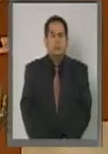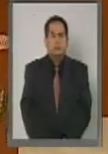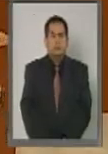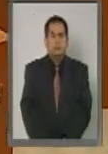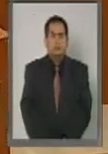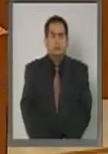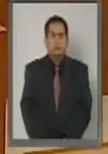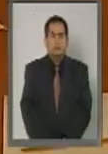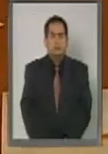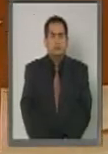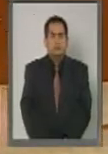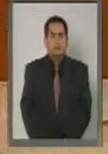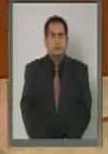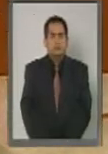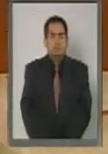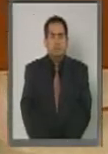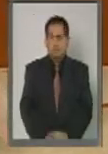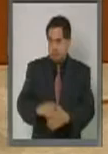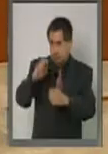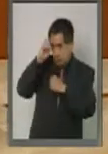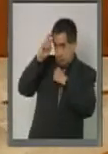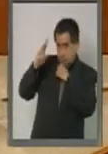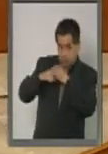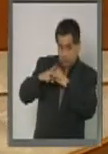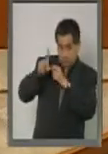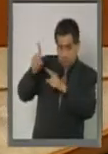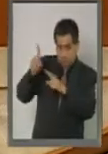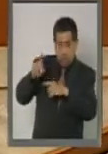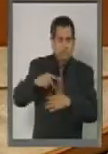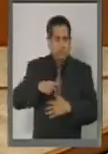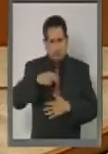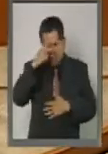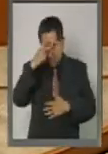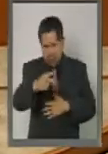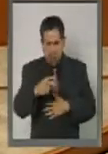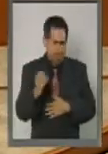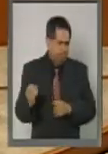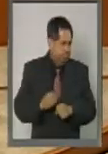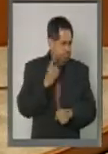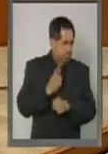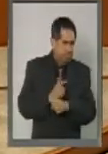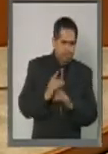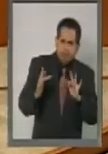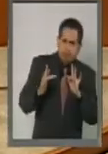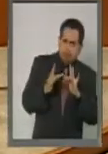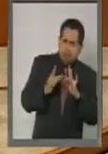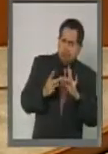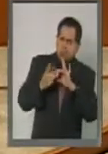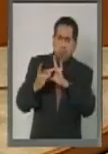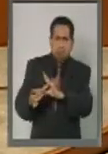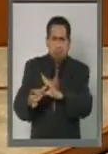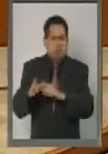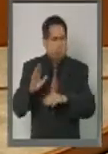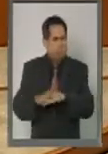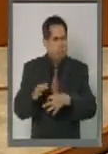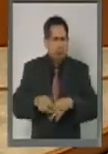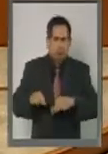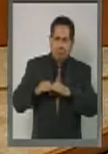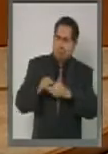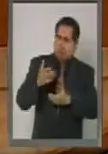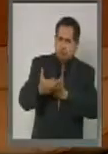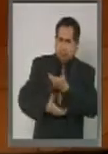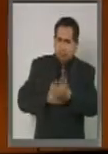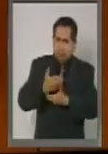Con Europa, México tiene una oportunidad significativa de estrechar lazos, incrementar los flujos de